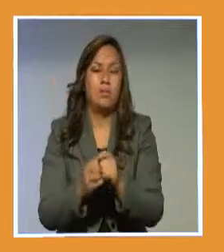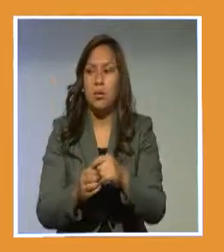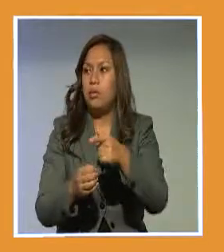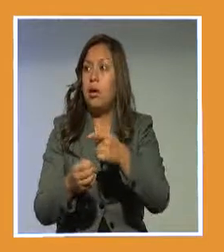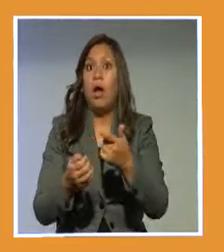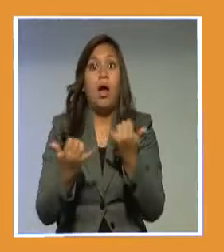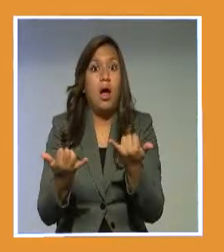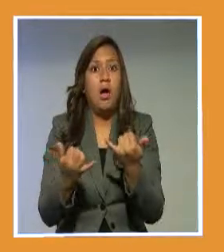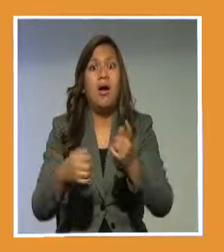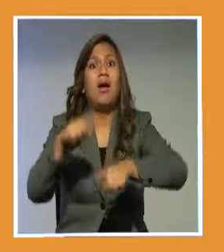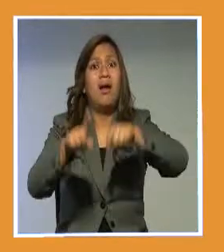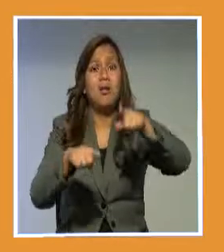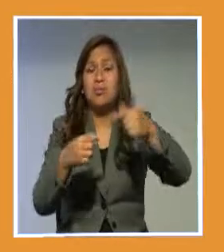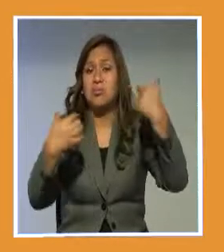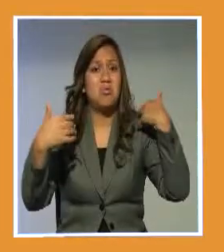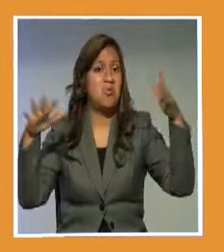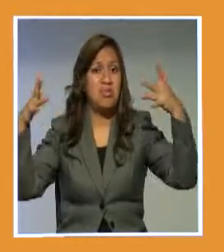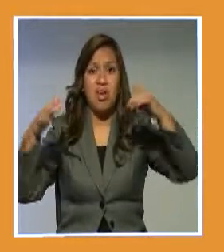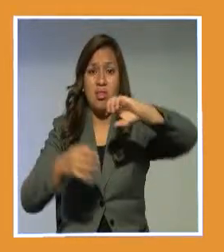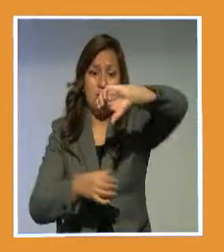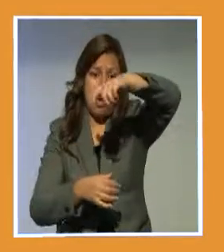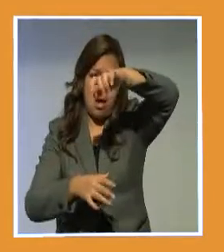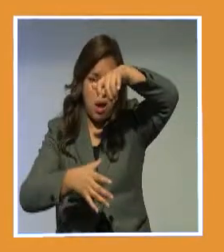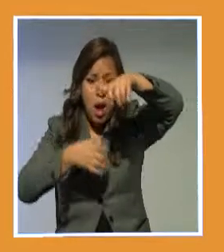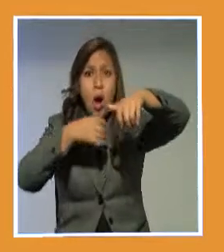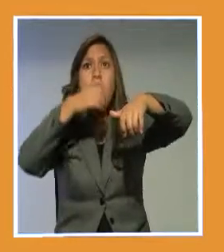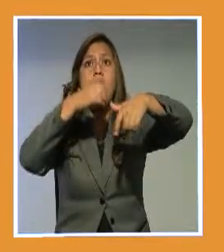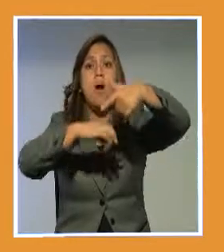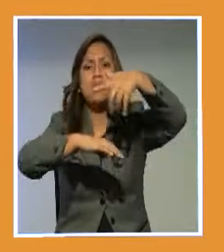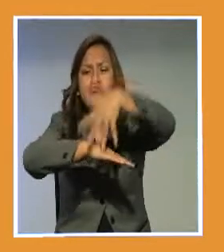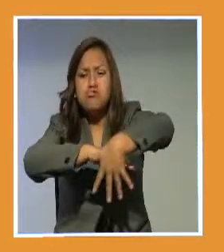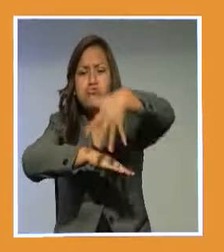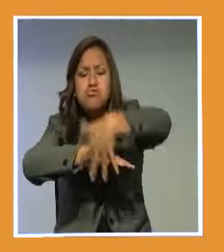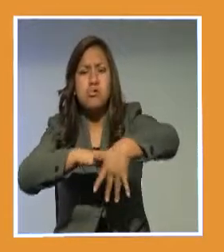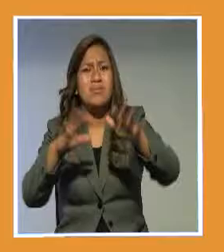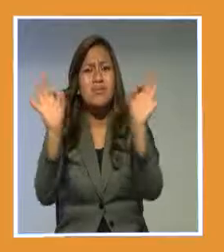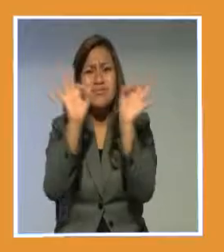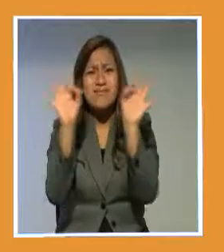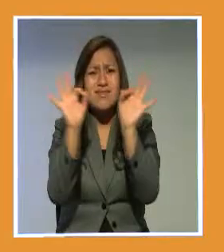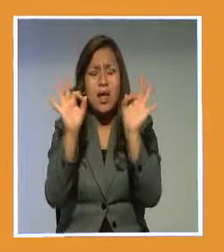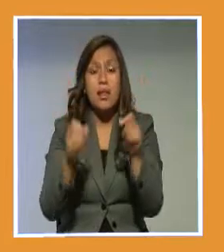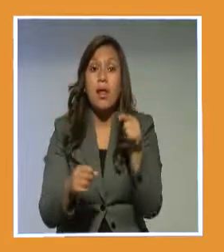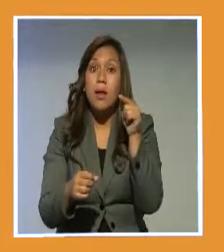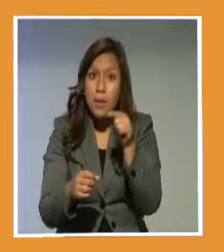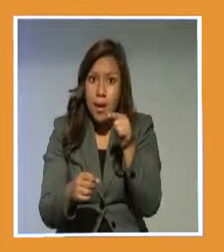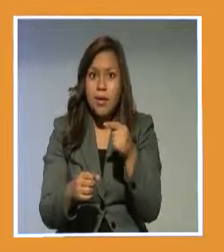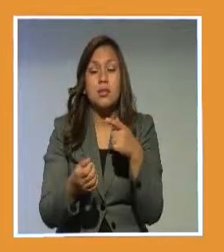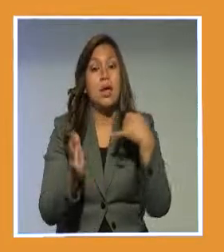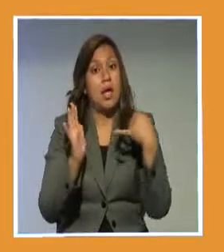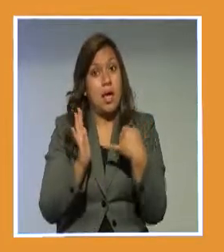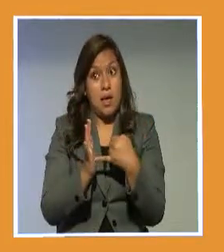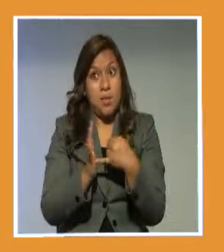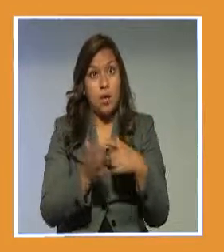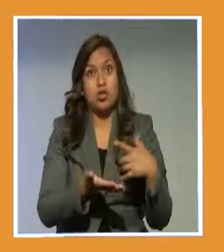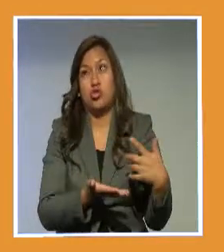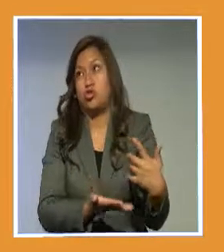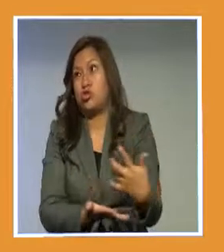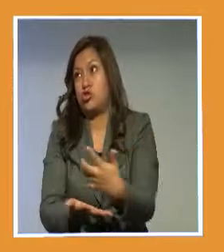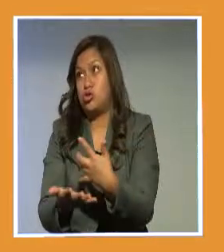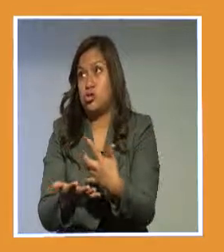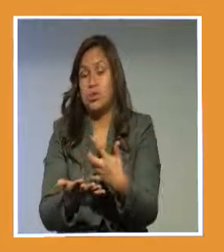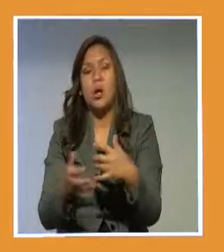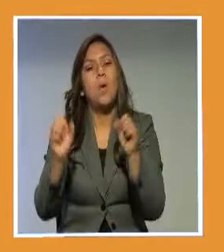municipios, pero no para pago de personal, sino directamente para pago de construcción de agua potable y alcantarillado a los municipios, con lo